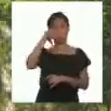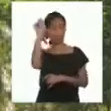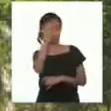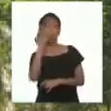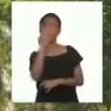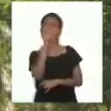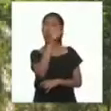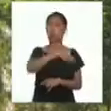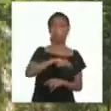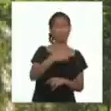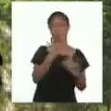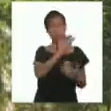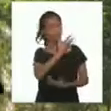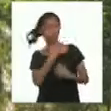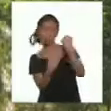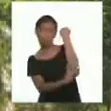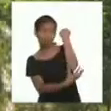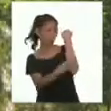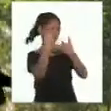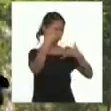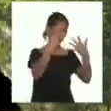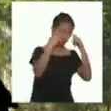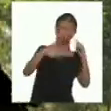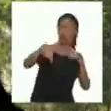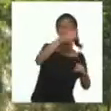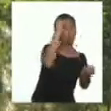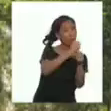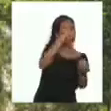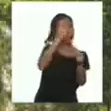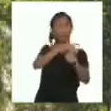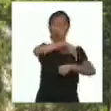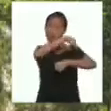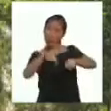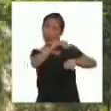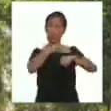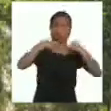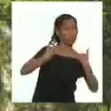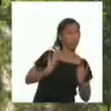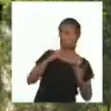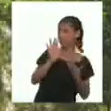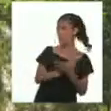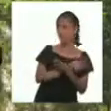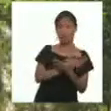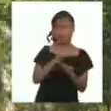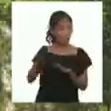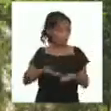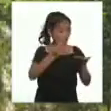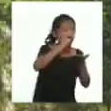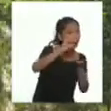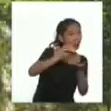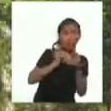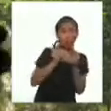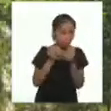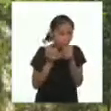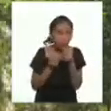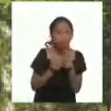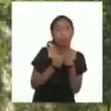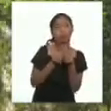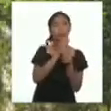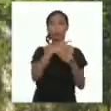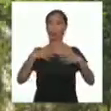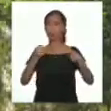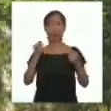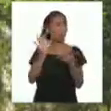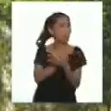en las peores condiciones. Oh. Trabajando sin descanso, sin una adecuada alimentación, ni derecho